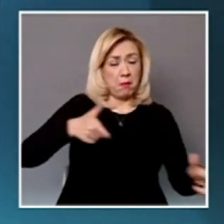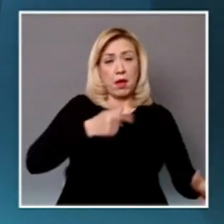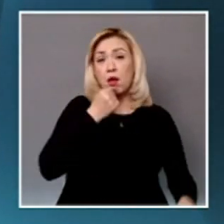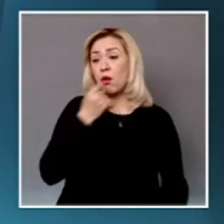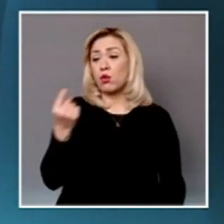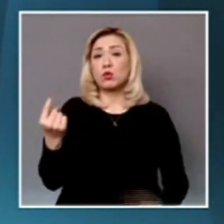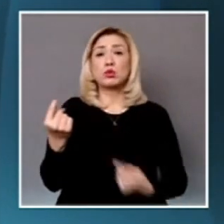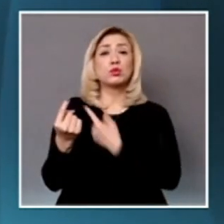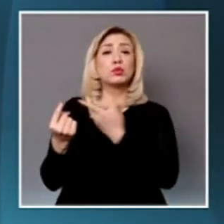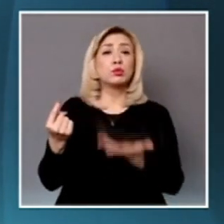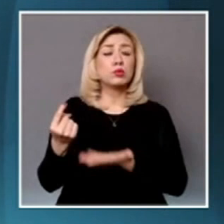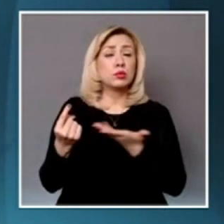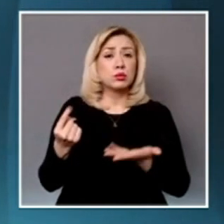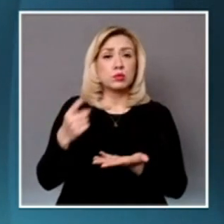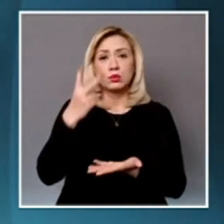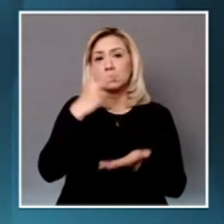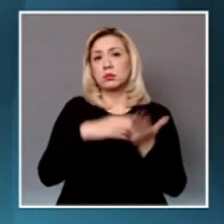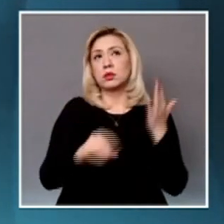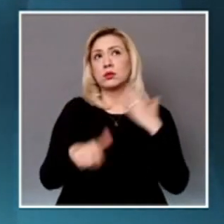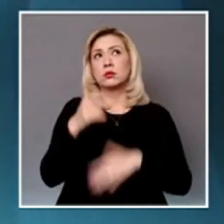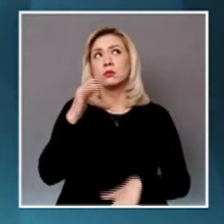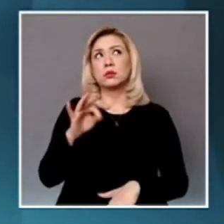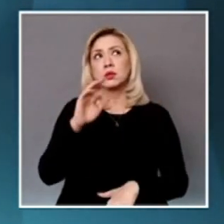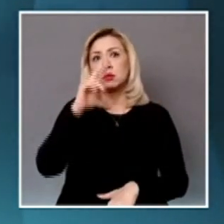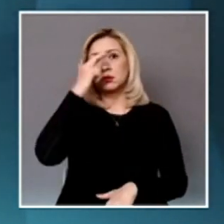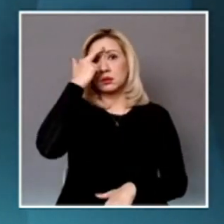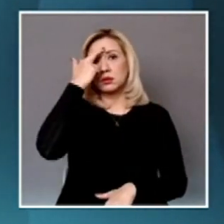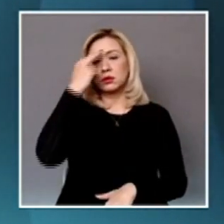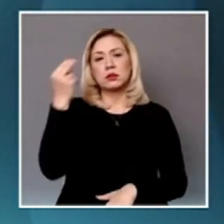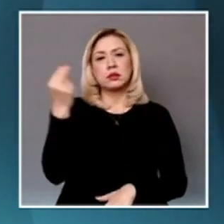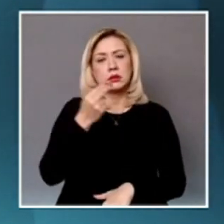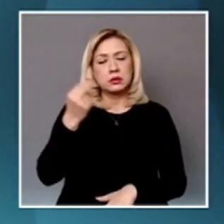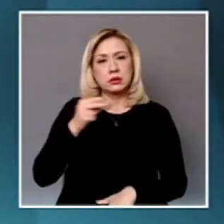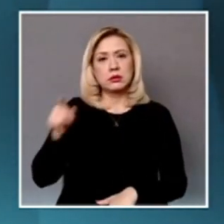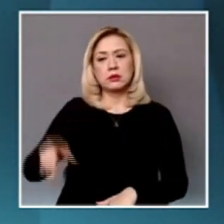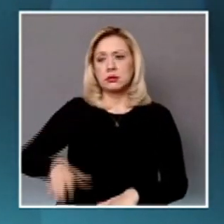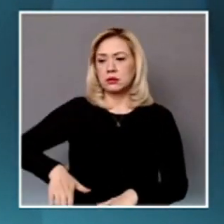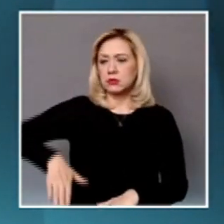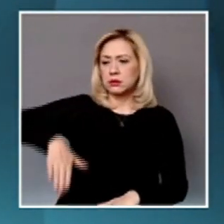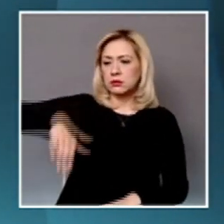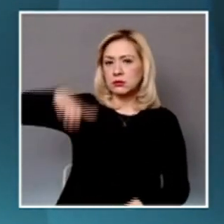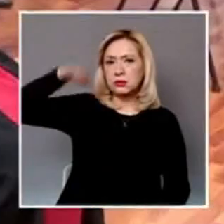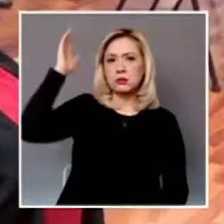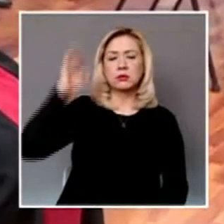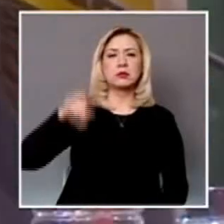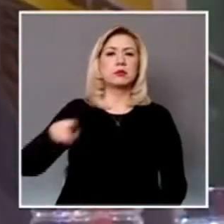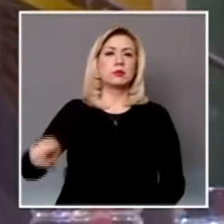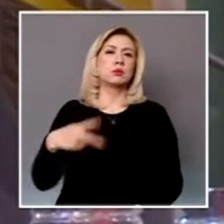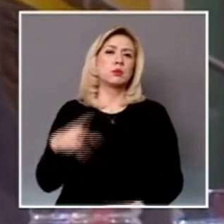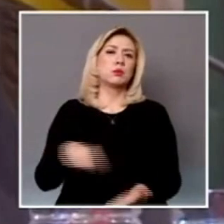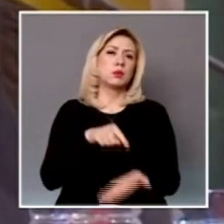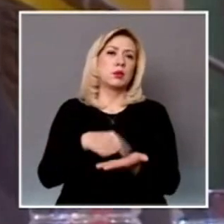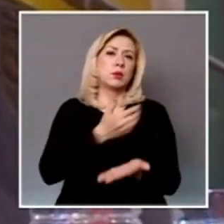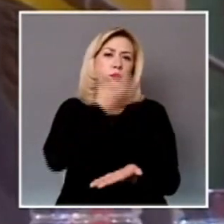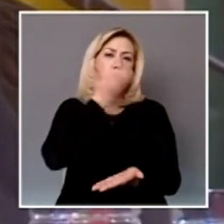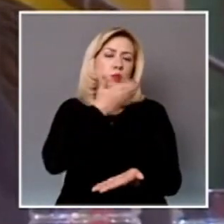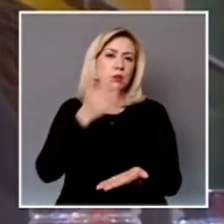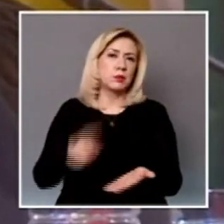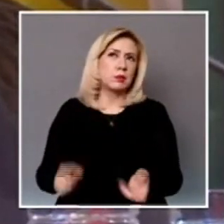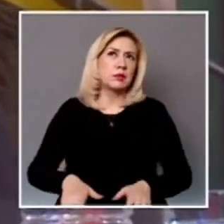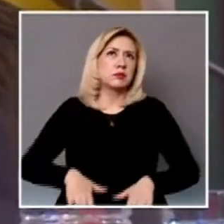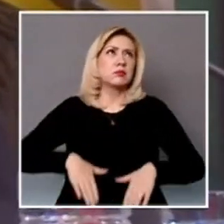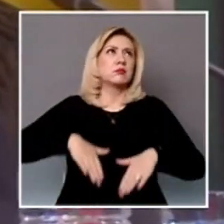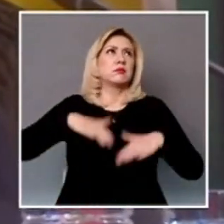las infancias tienen derecho a un desarrollo pleno desde su cosmovisión. Y además, recientemente, en